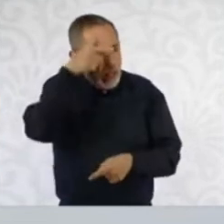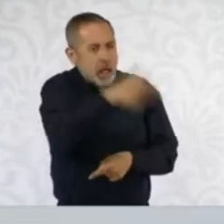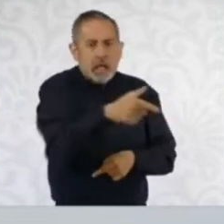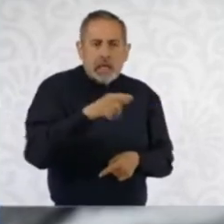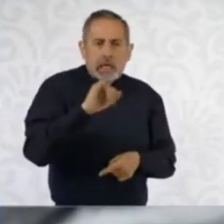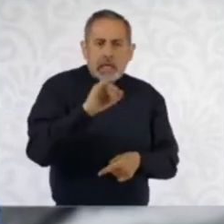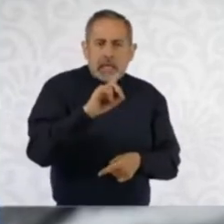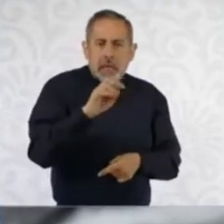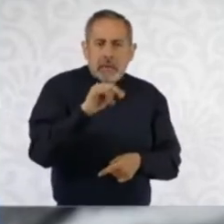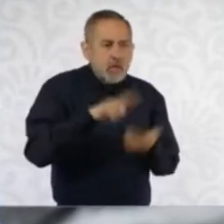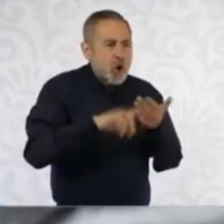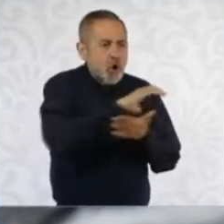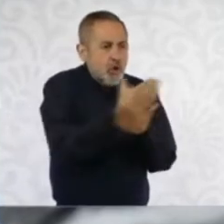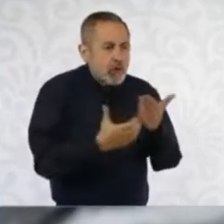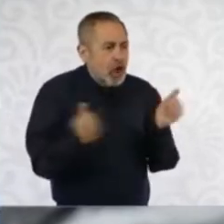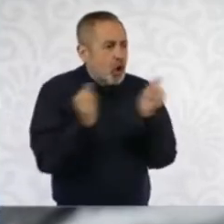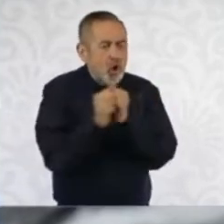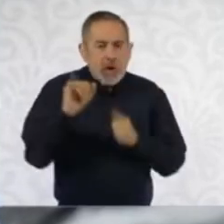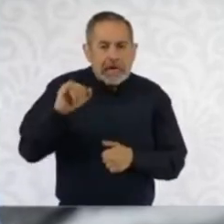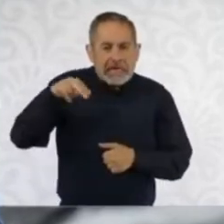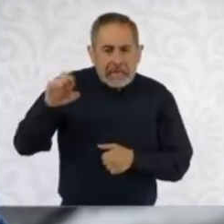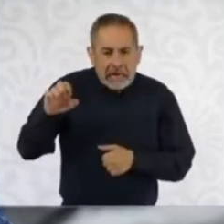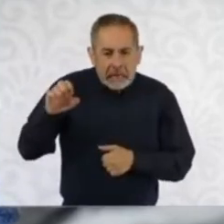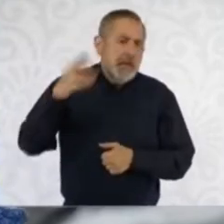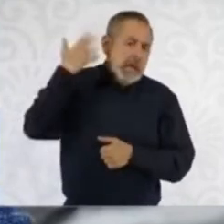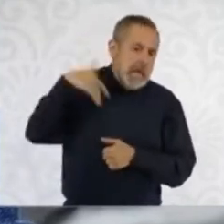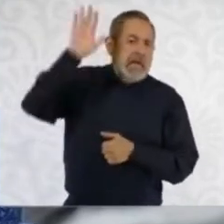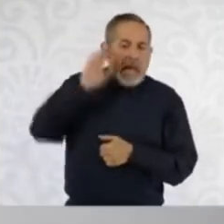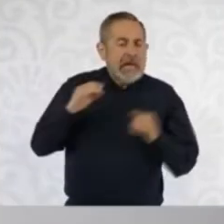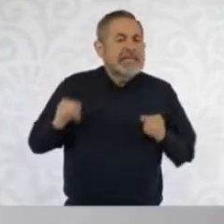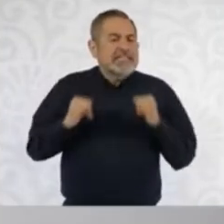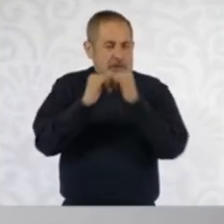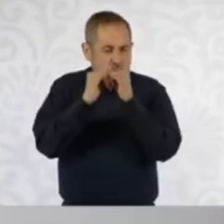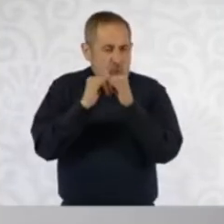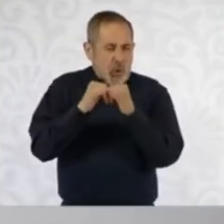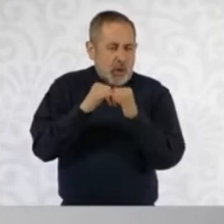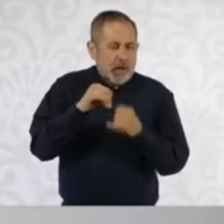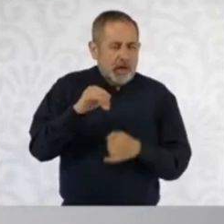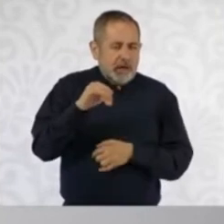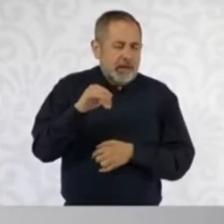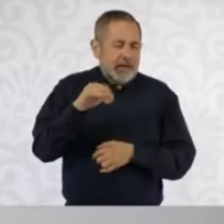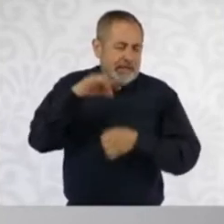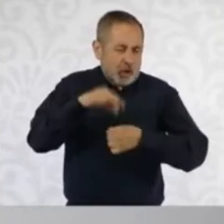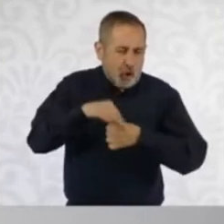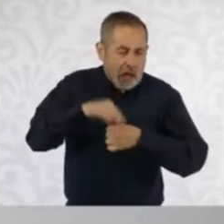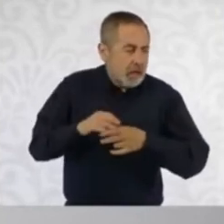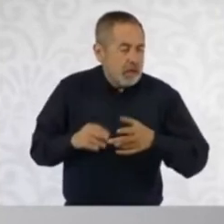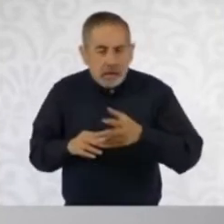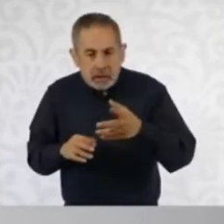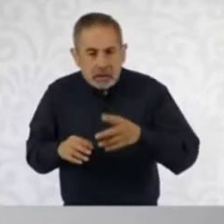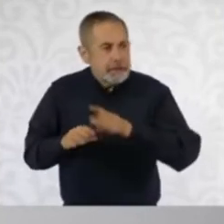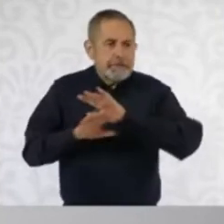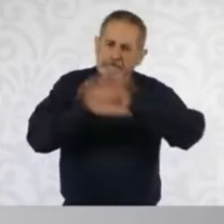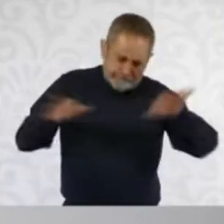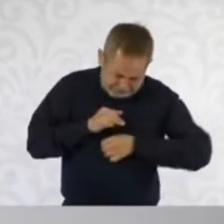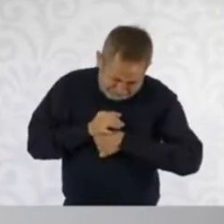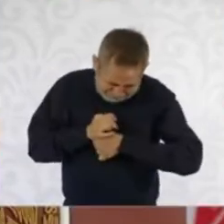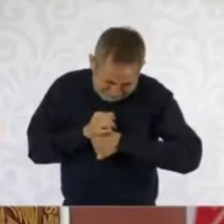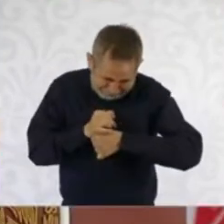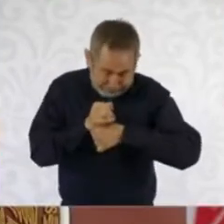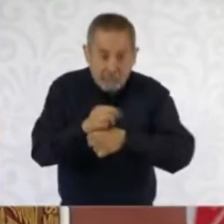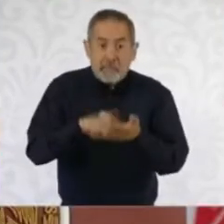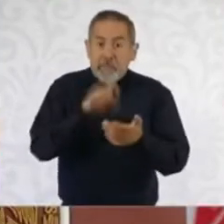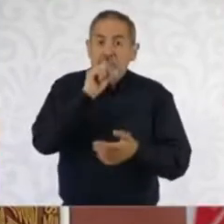personaje pues tiene contratos con el INE, o entonces el Instituto Federal Electoral. Y de ahí viene pues una investigación muy grande de